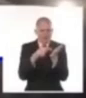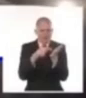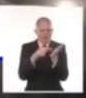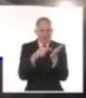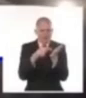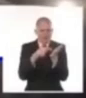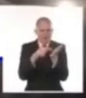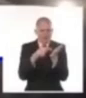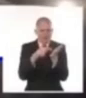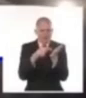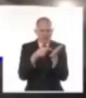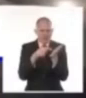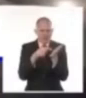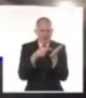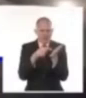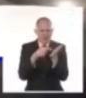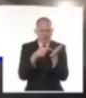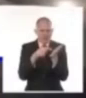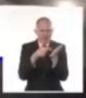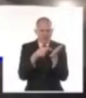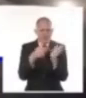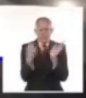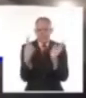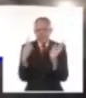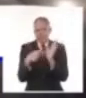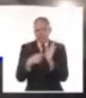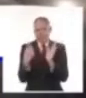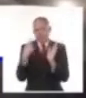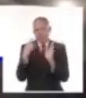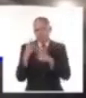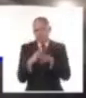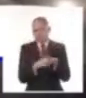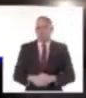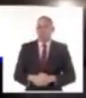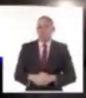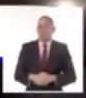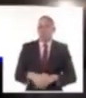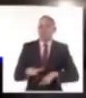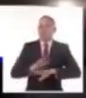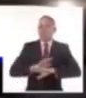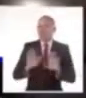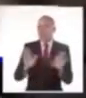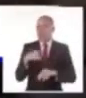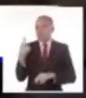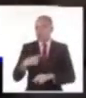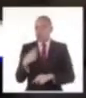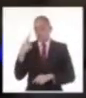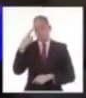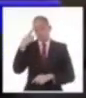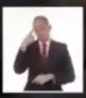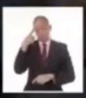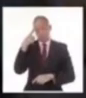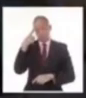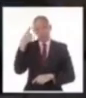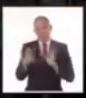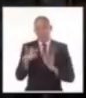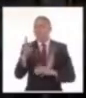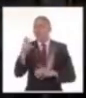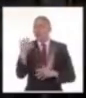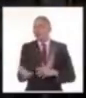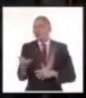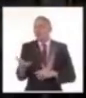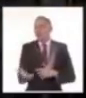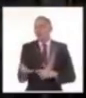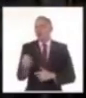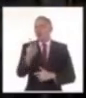imagino, aquí está su declaración. Hemos visto, había visualizado, estábamos hablando de alrededor de unas 26 toneladas, pero